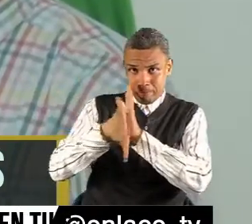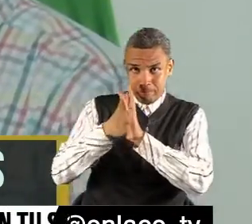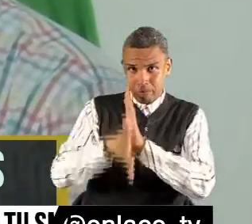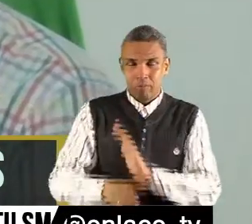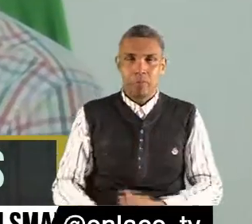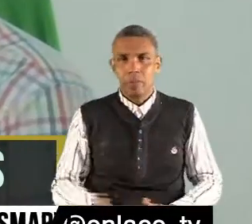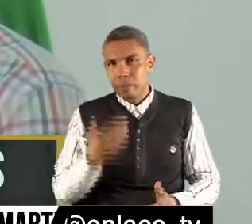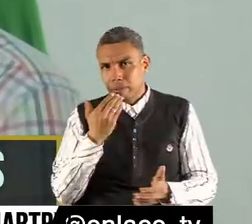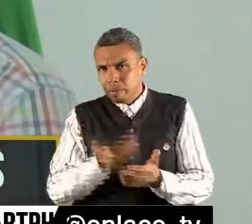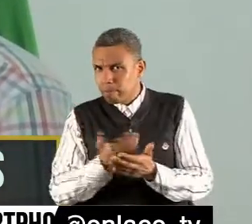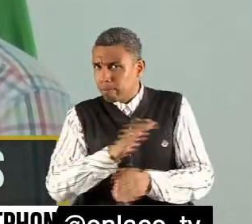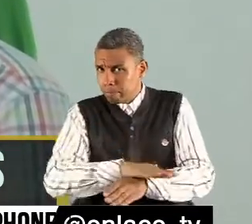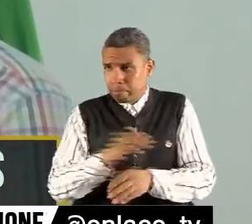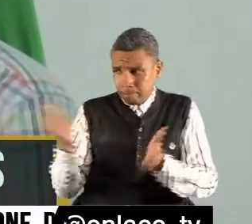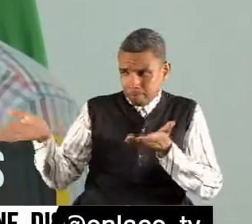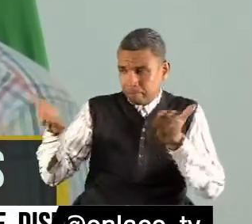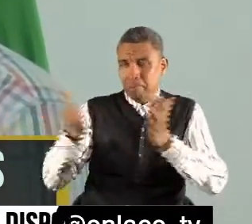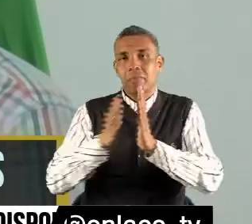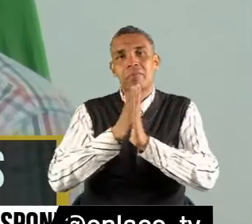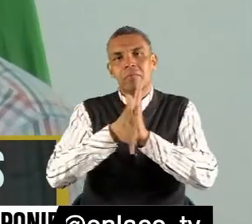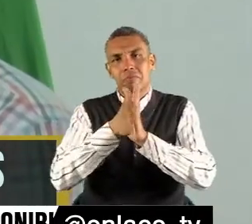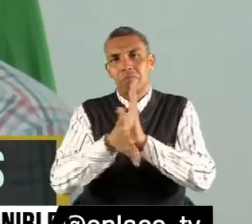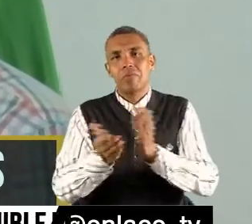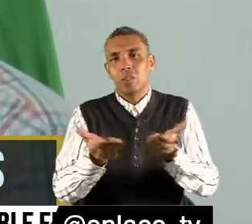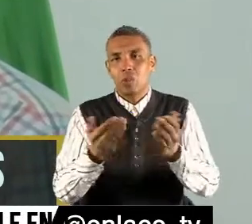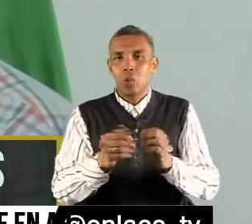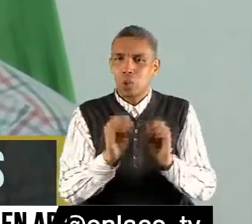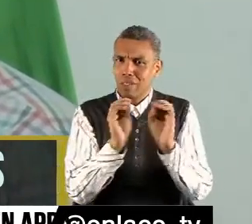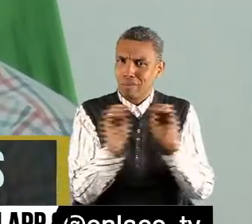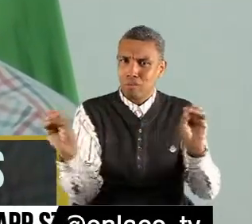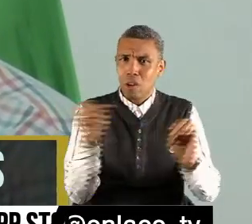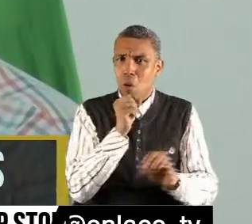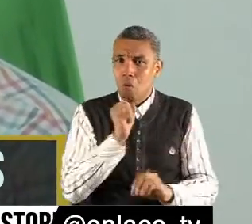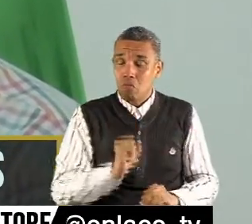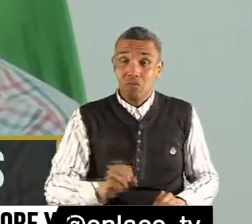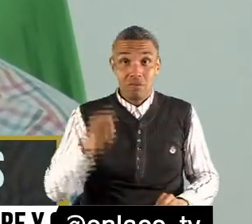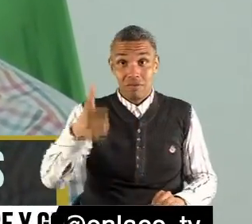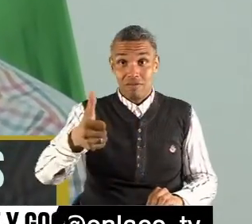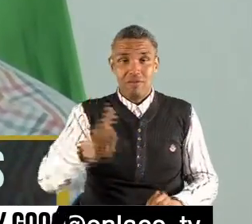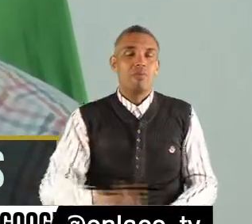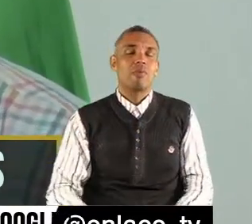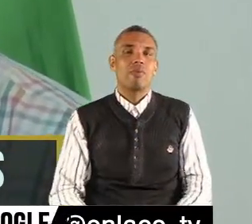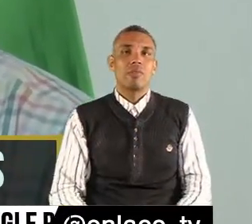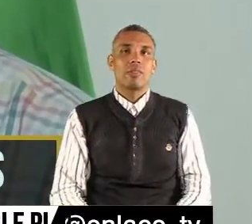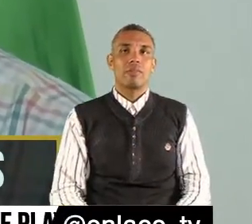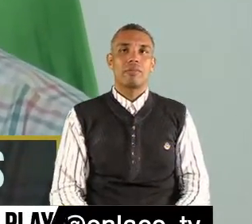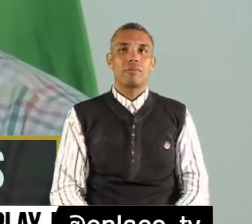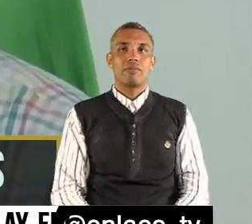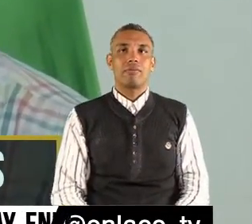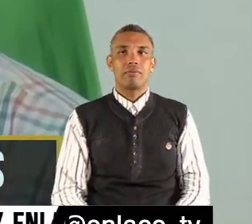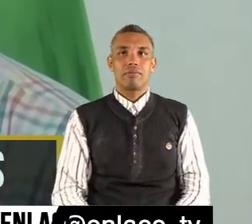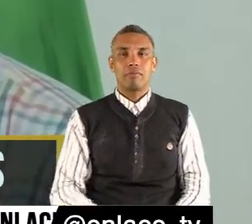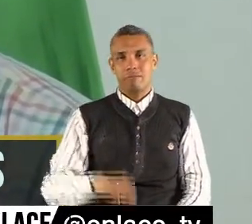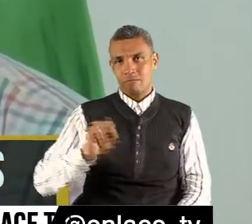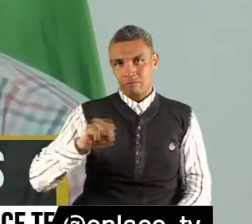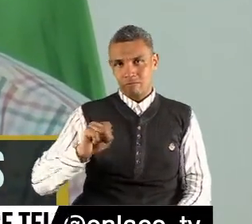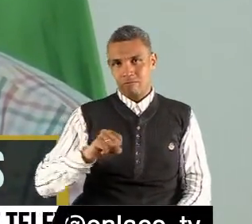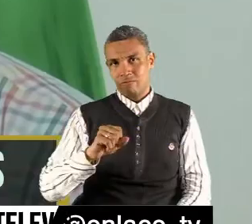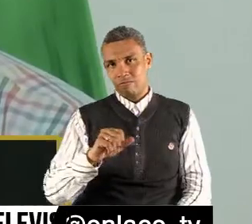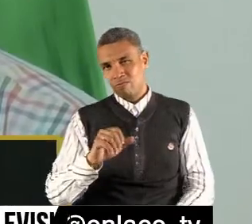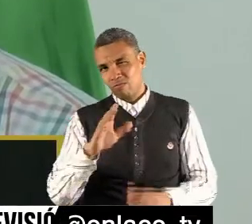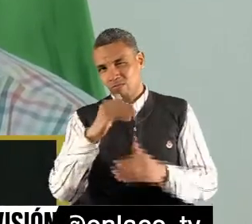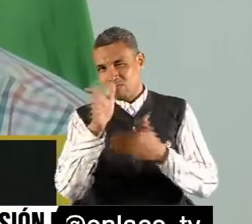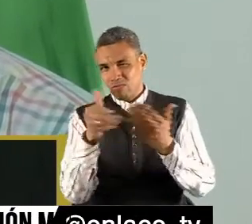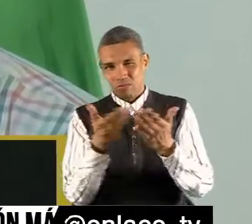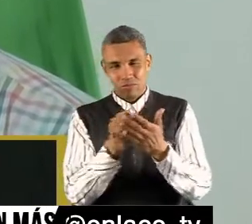Alcalde, muy buenas tardes, bienvenido a Enlace Noticias y una muy buena noticia para la población adulto mayor de nuestra ciudad. Sí, primero saludar a todos los televidentes de